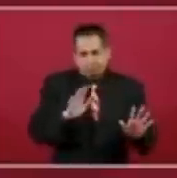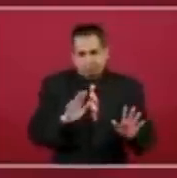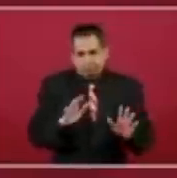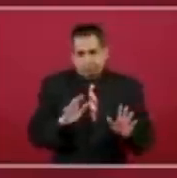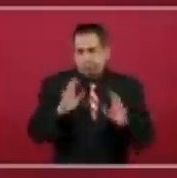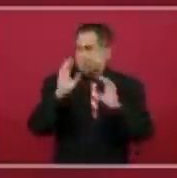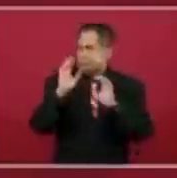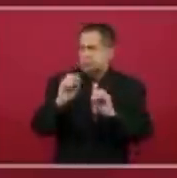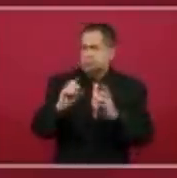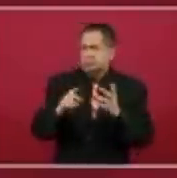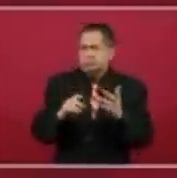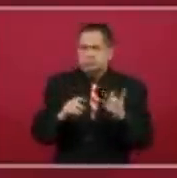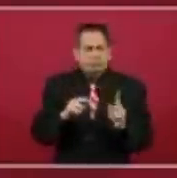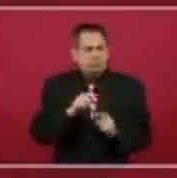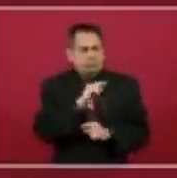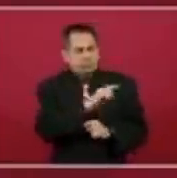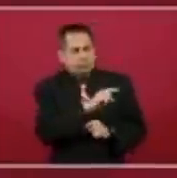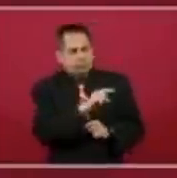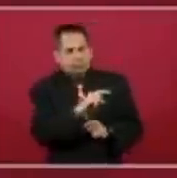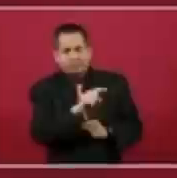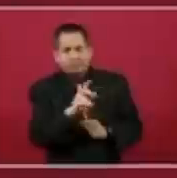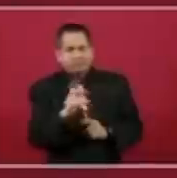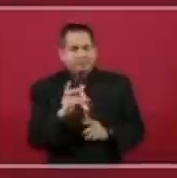o un ilícito